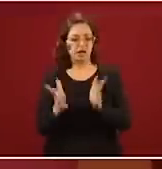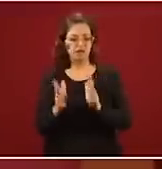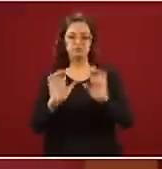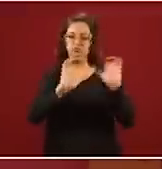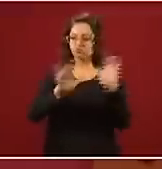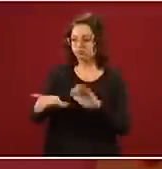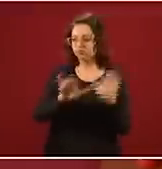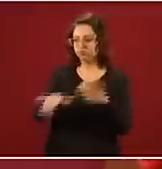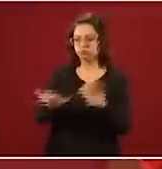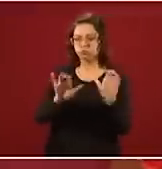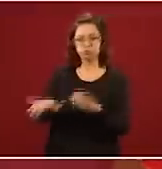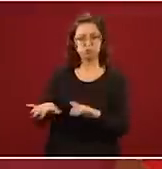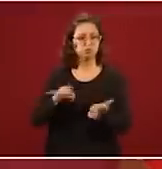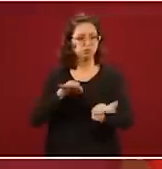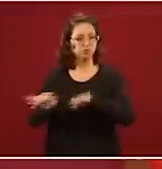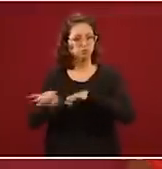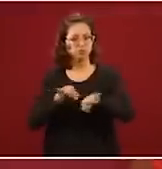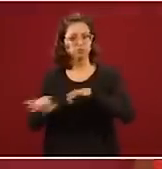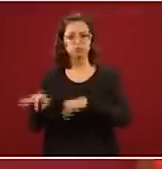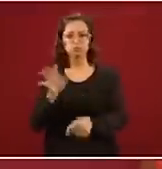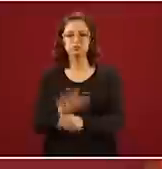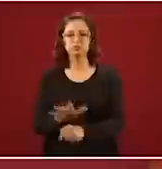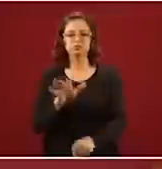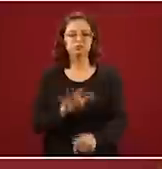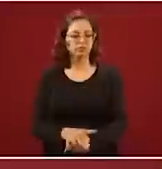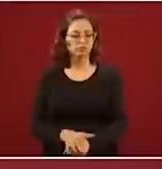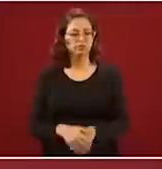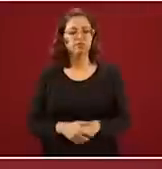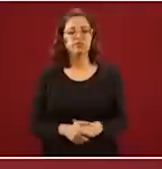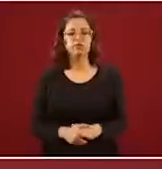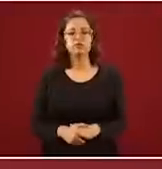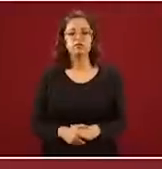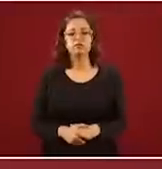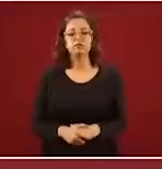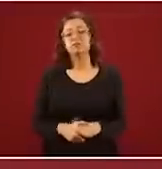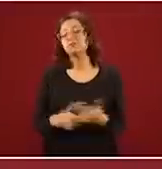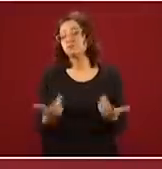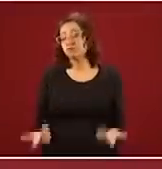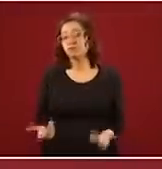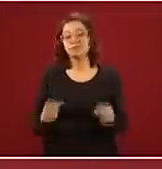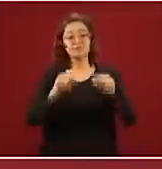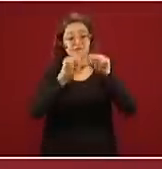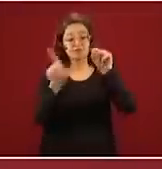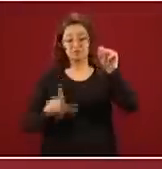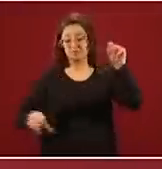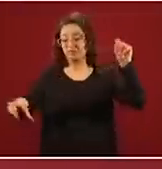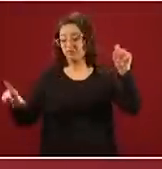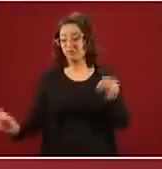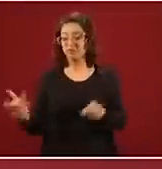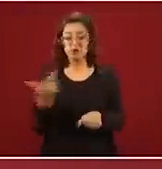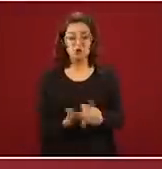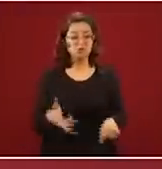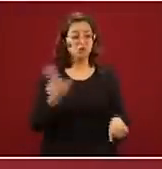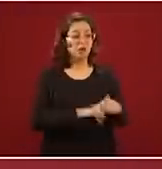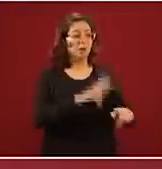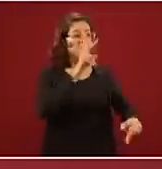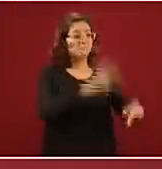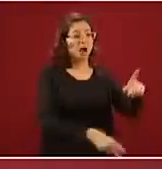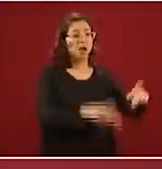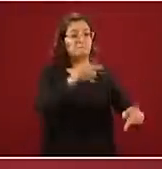Y tenemos que terminar de construir hospitales que dejaron inconclusos.